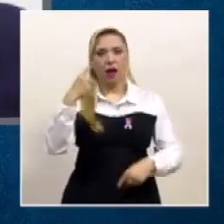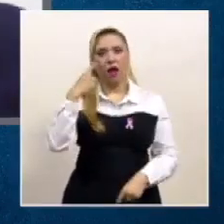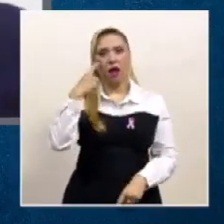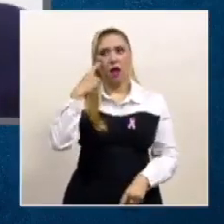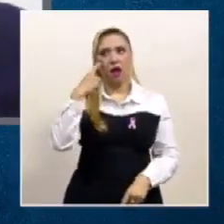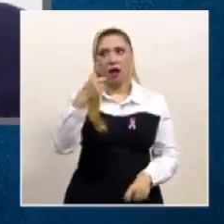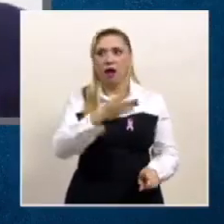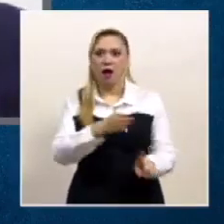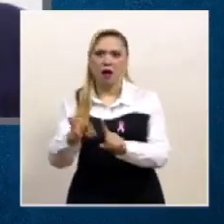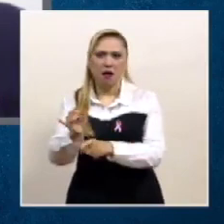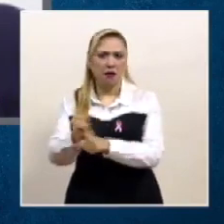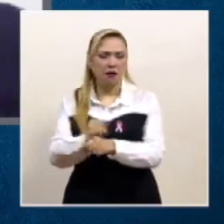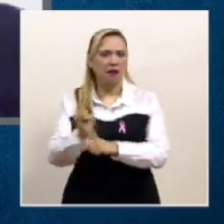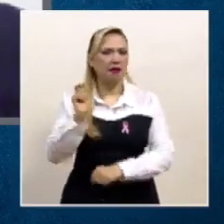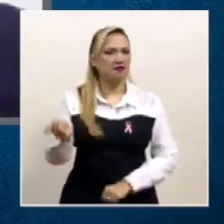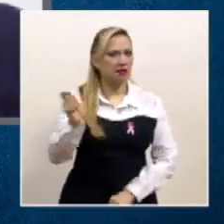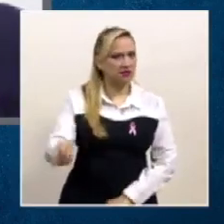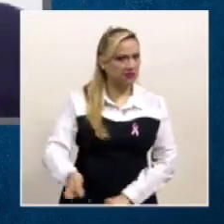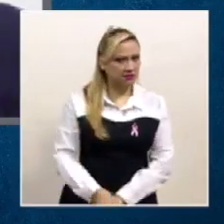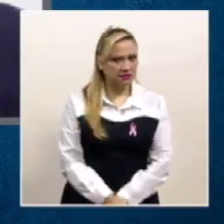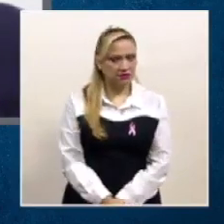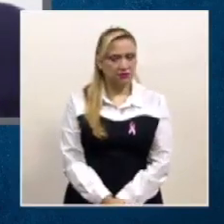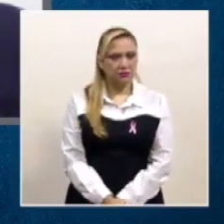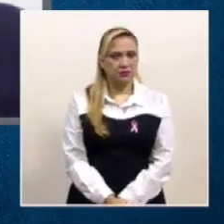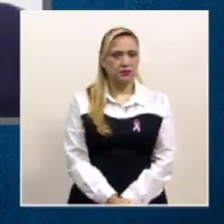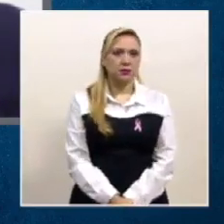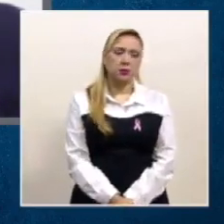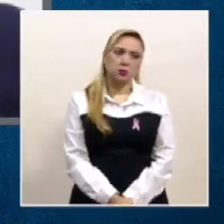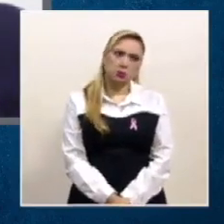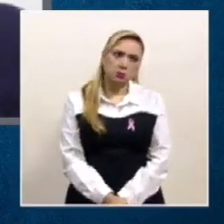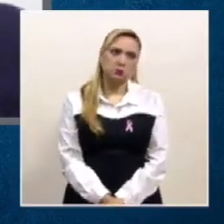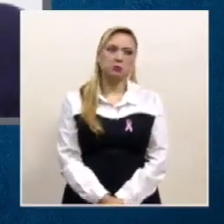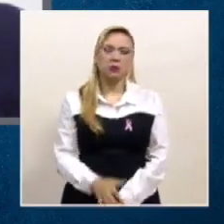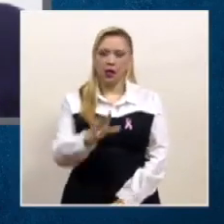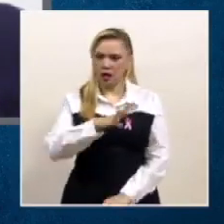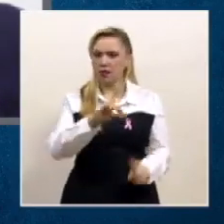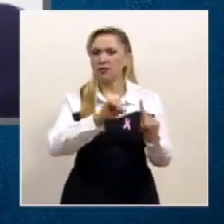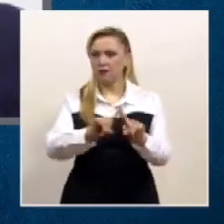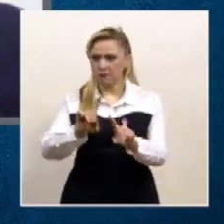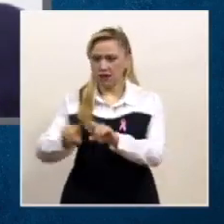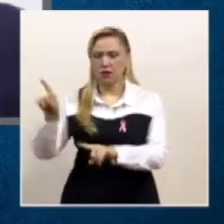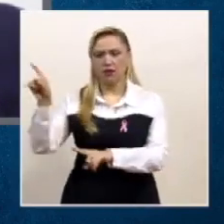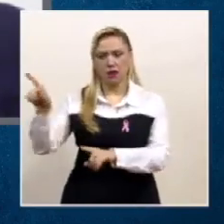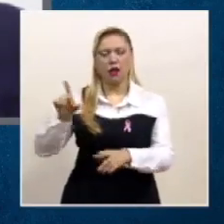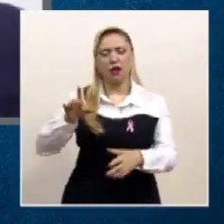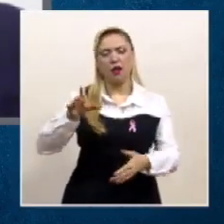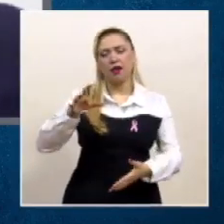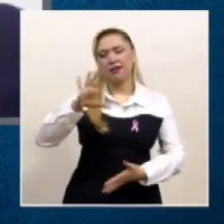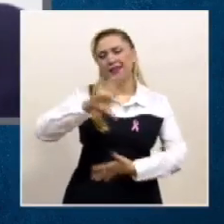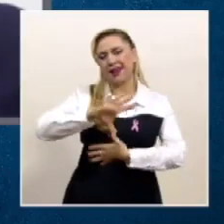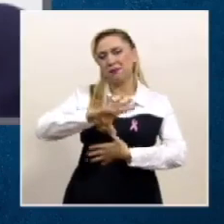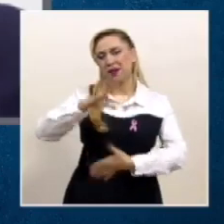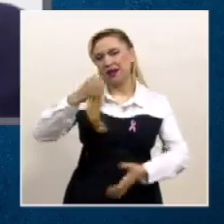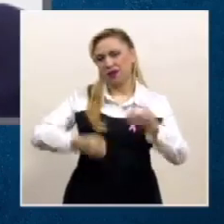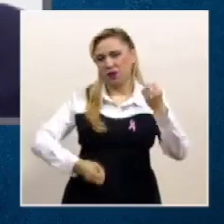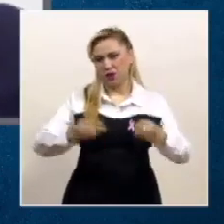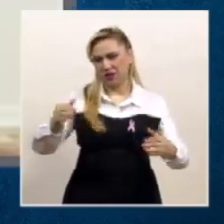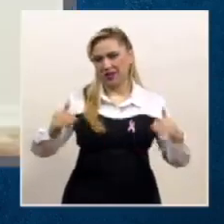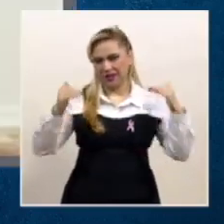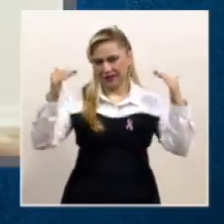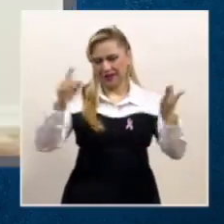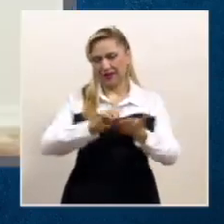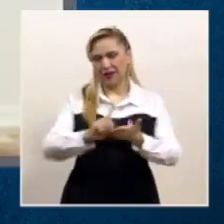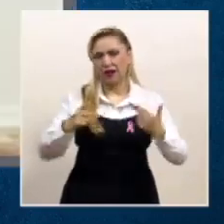es que les gustaría seguir ahondando en este tema? Bueno, existen varios, aunque la Corte Interamericana, digamos, no